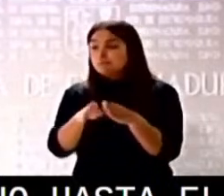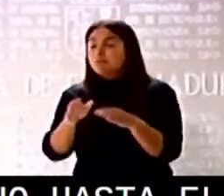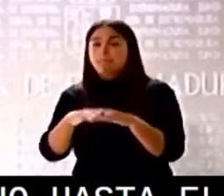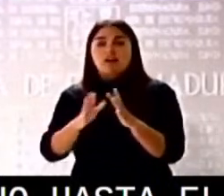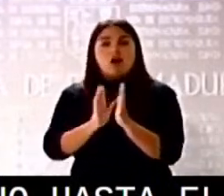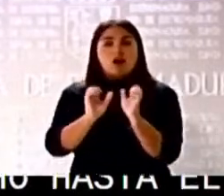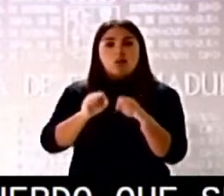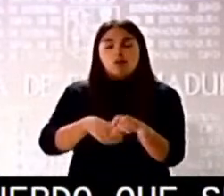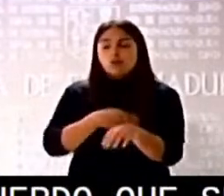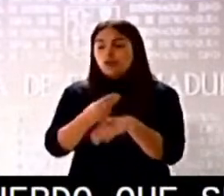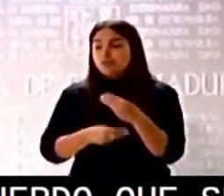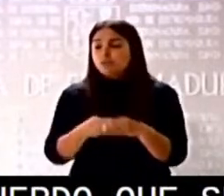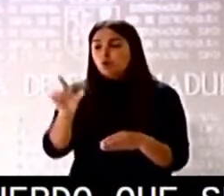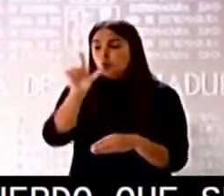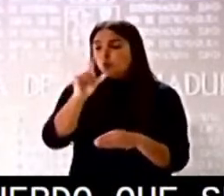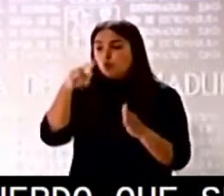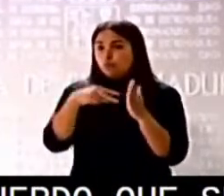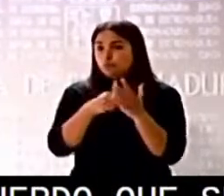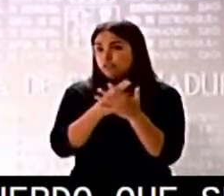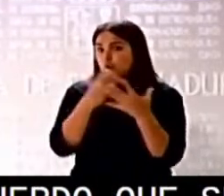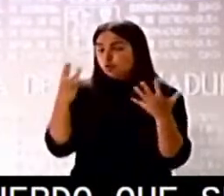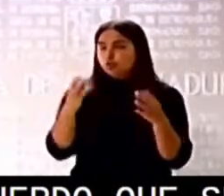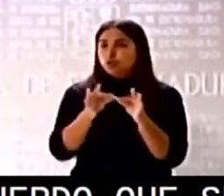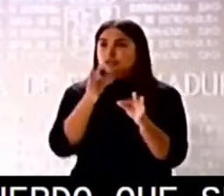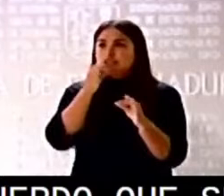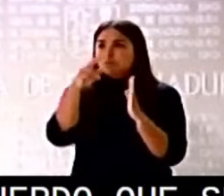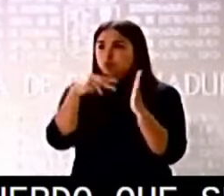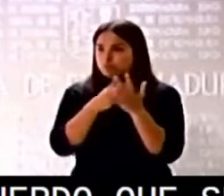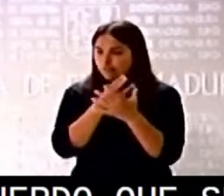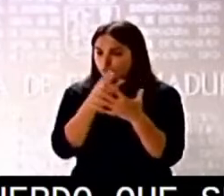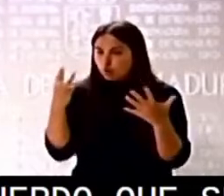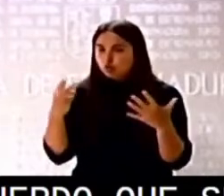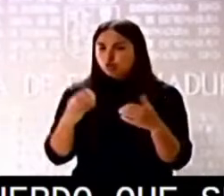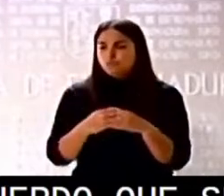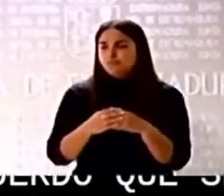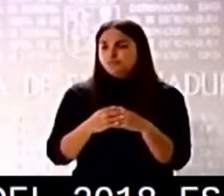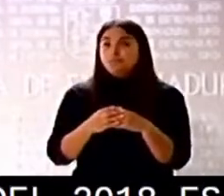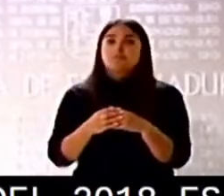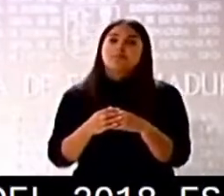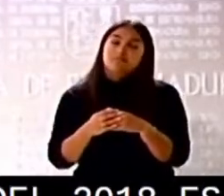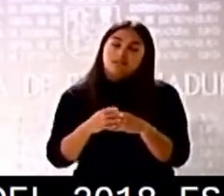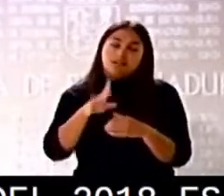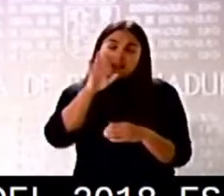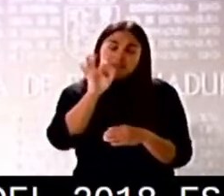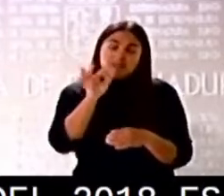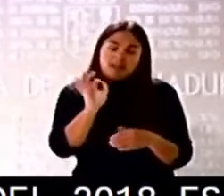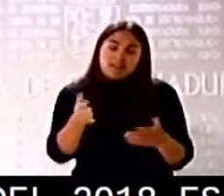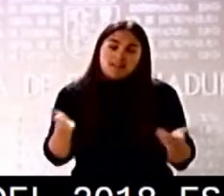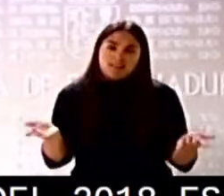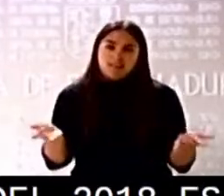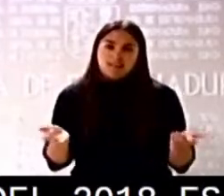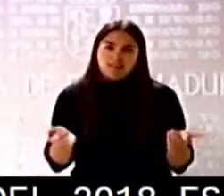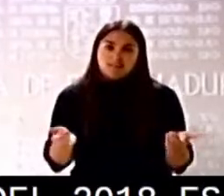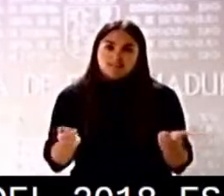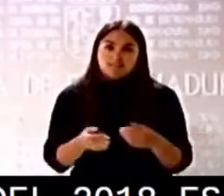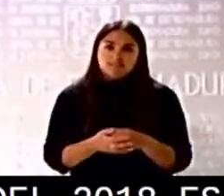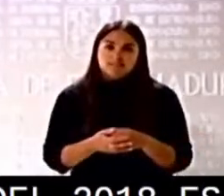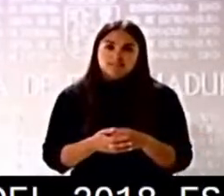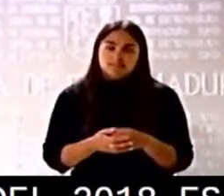que se produce en julio del 2018, en septiembre del 2018. Es verdad que ha habido